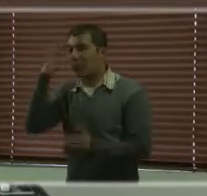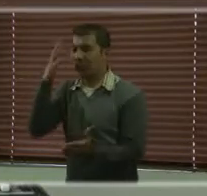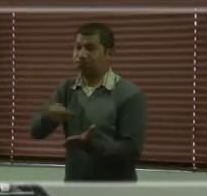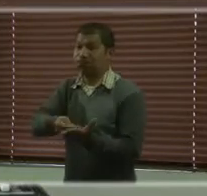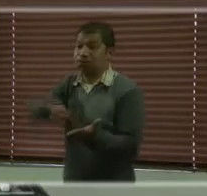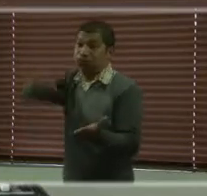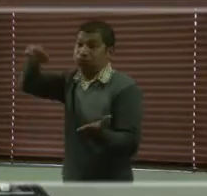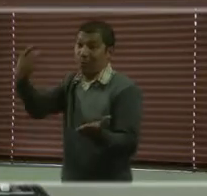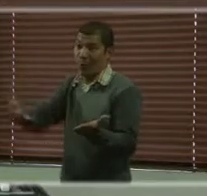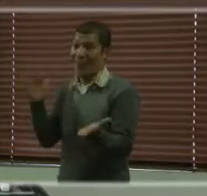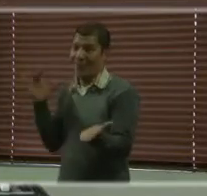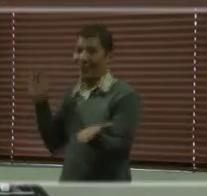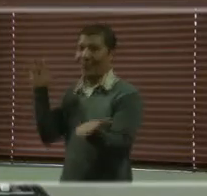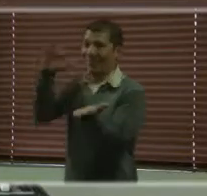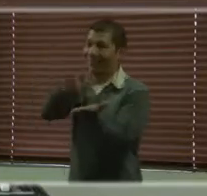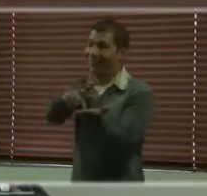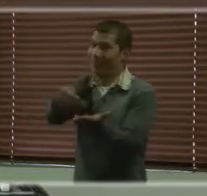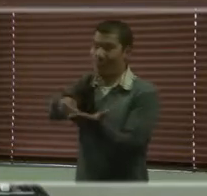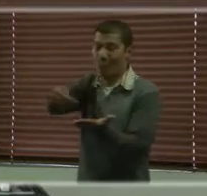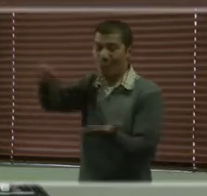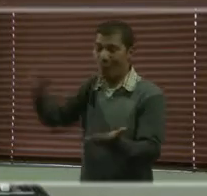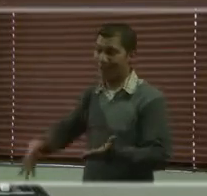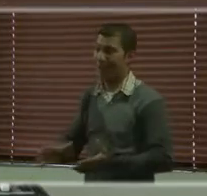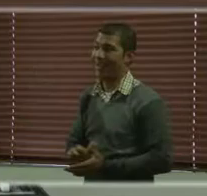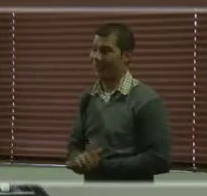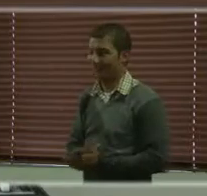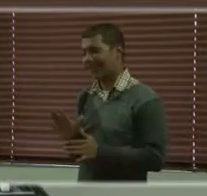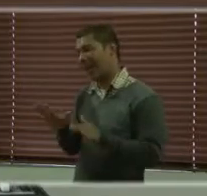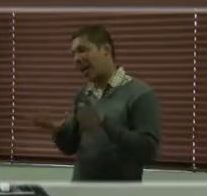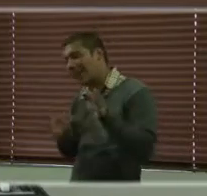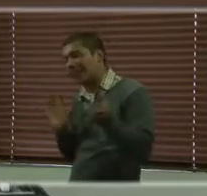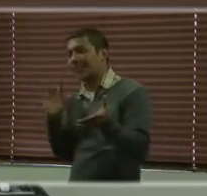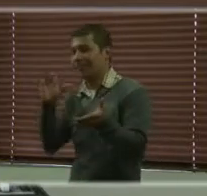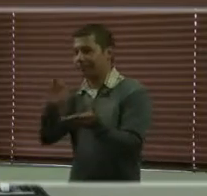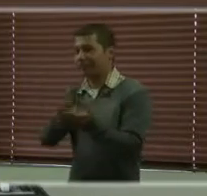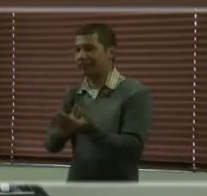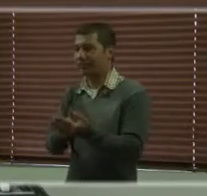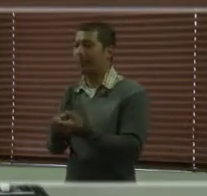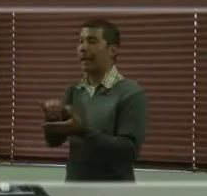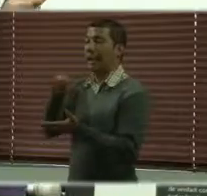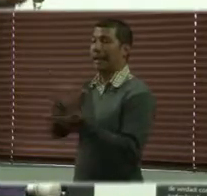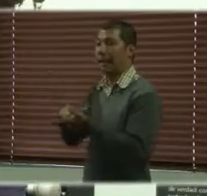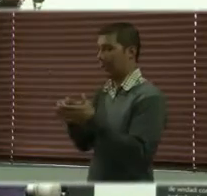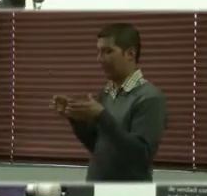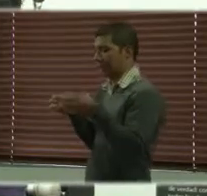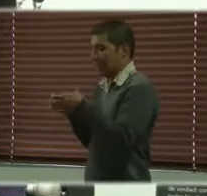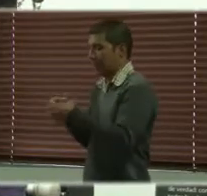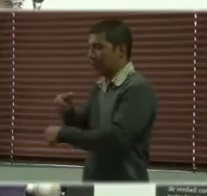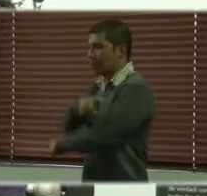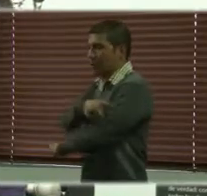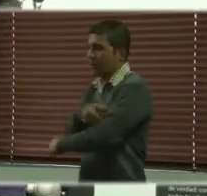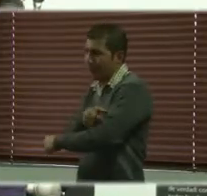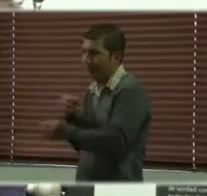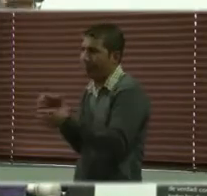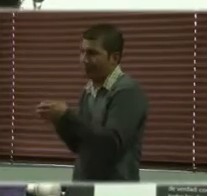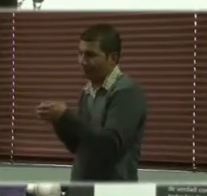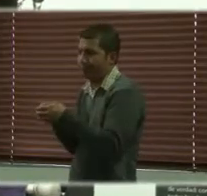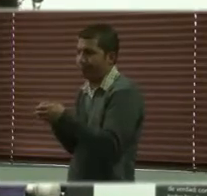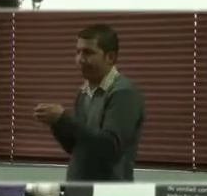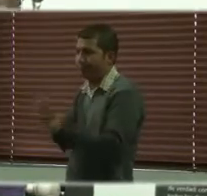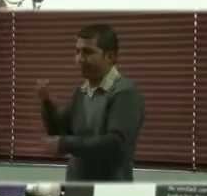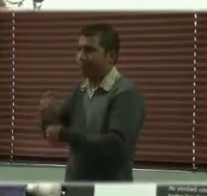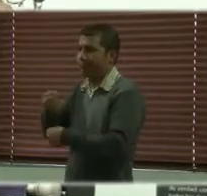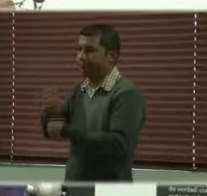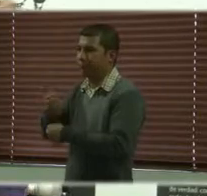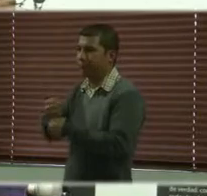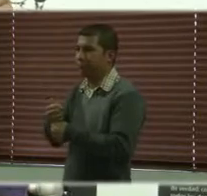una pasa porque esta es la primera gran función que tiene el comité en relación a al trabajo que realiza por si ustedes tuvieran dudas